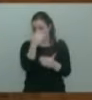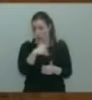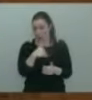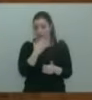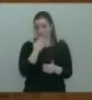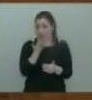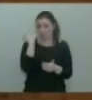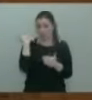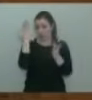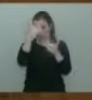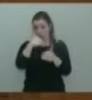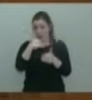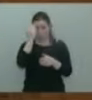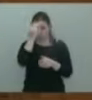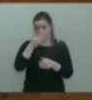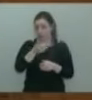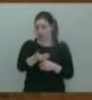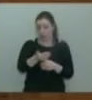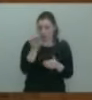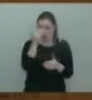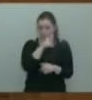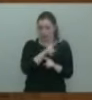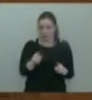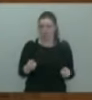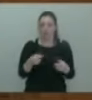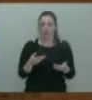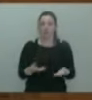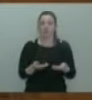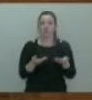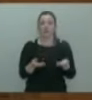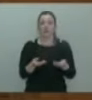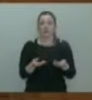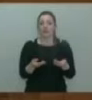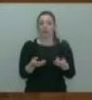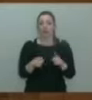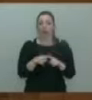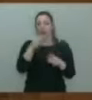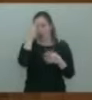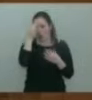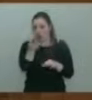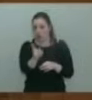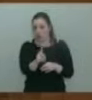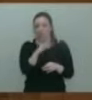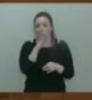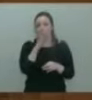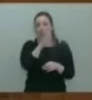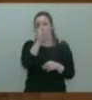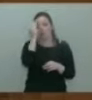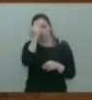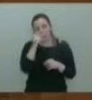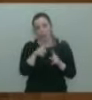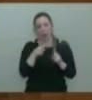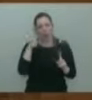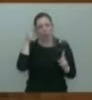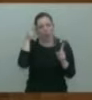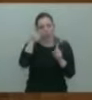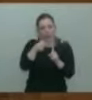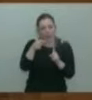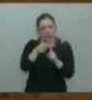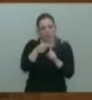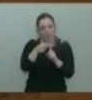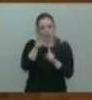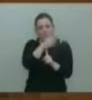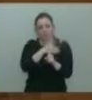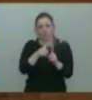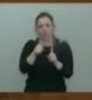pasado, creemos que tampoco lo tiene en el futuro. Carece de sentido, parece ser que el objetivo que se le busca, ya se ha expresado reiteradamente